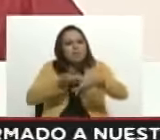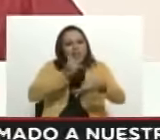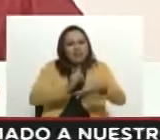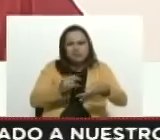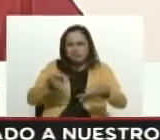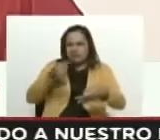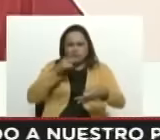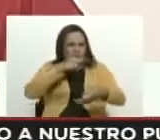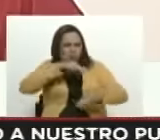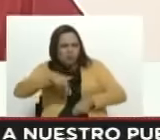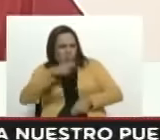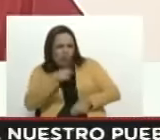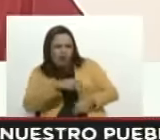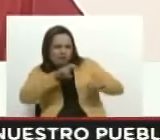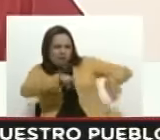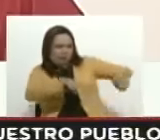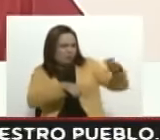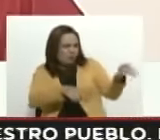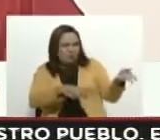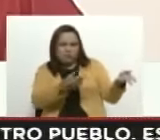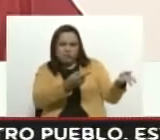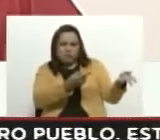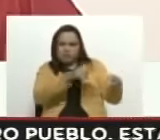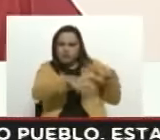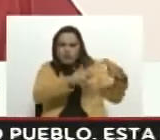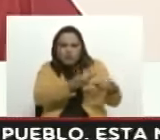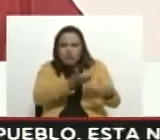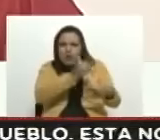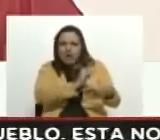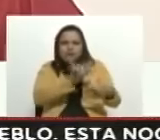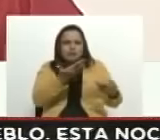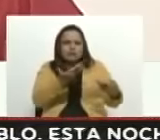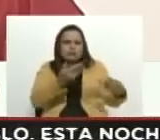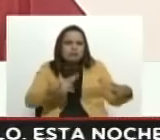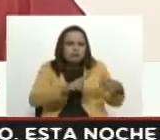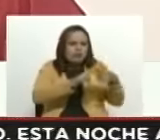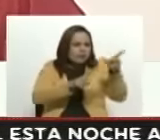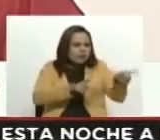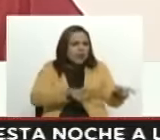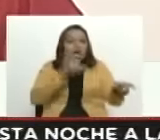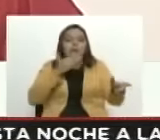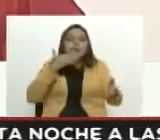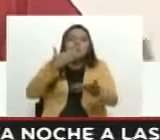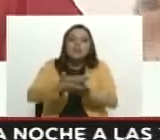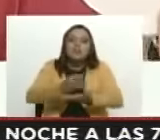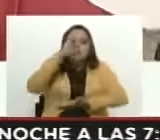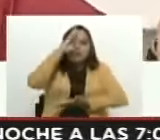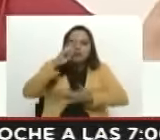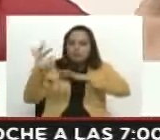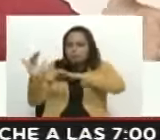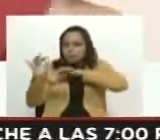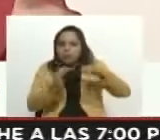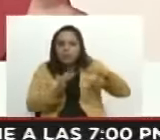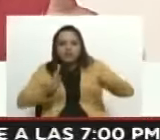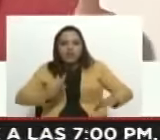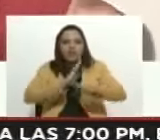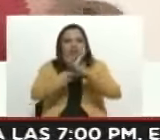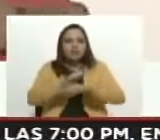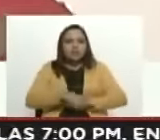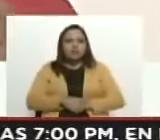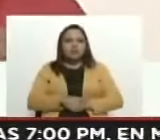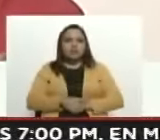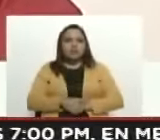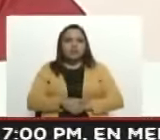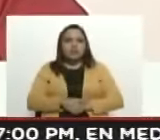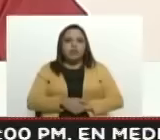ella. Hace tiempo nosotros no hablamos con quienes han pedido invasiones, bloqueos. Esta gente ha venido saliéndose poco a poco y